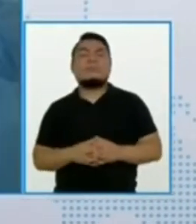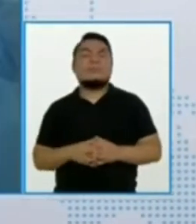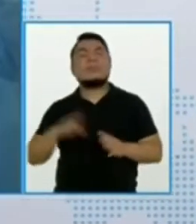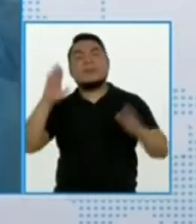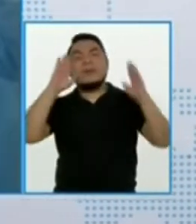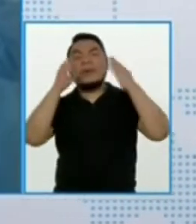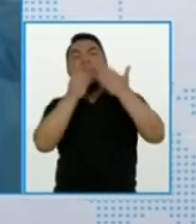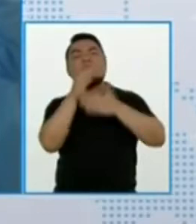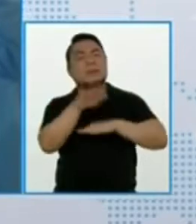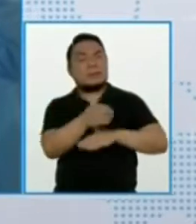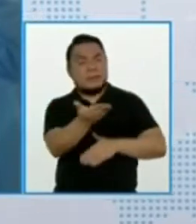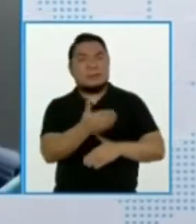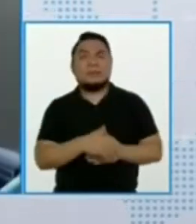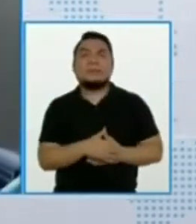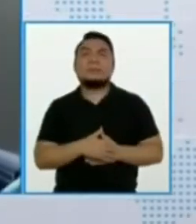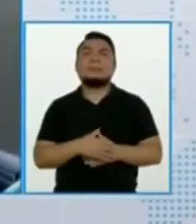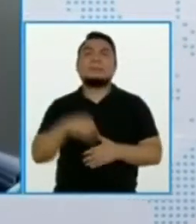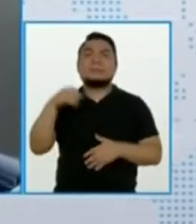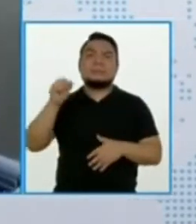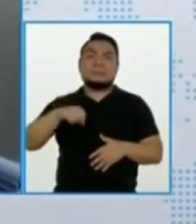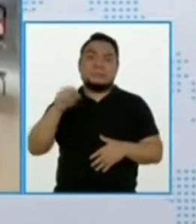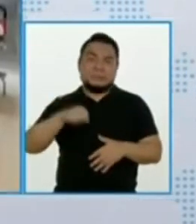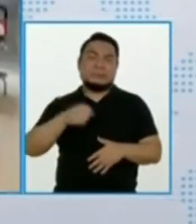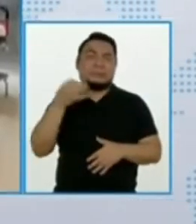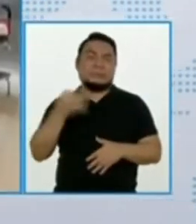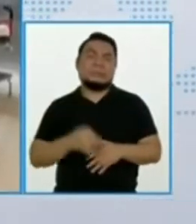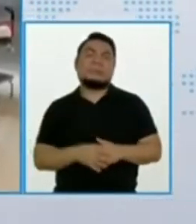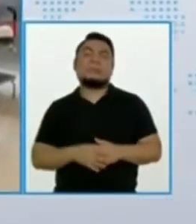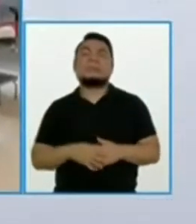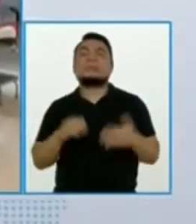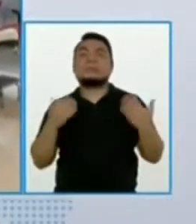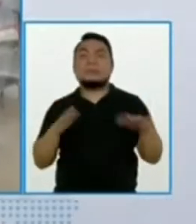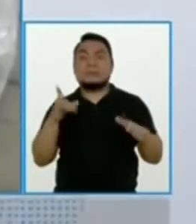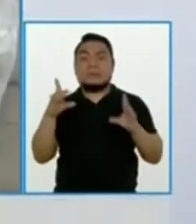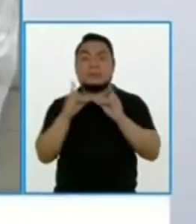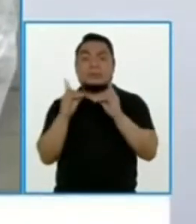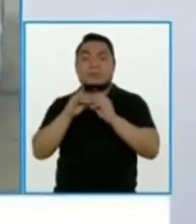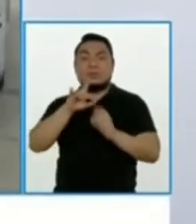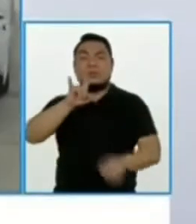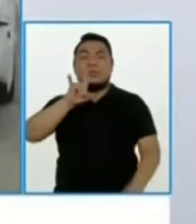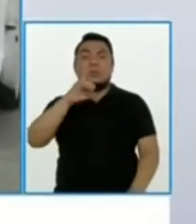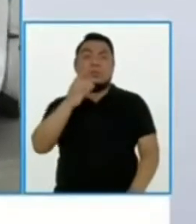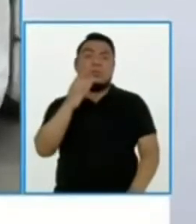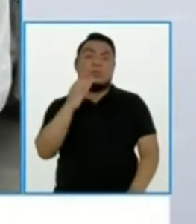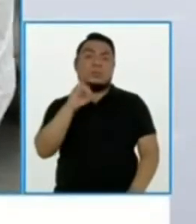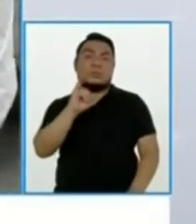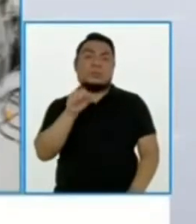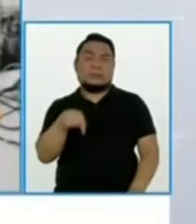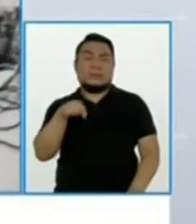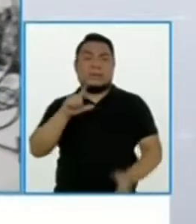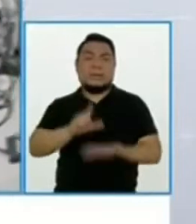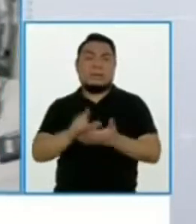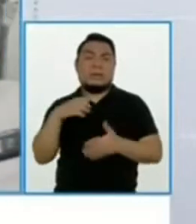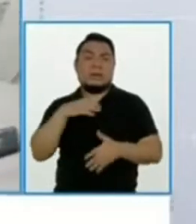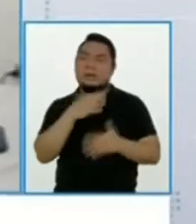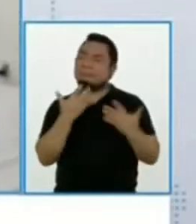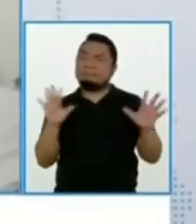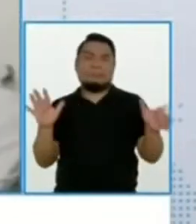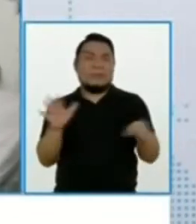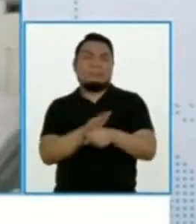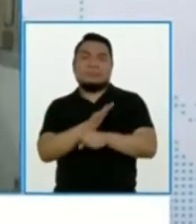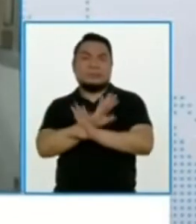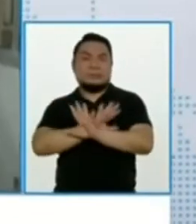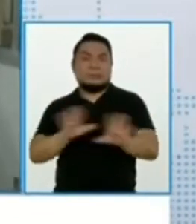Buenas tardes, María José. Sí, efectivamente, ya la ocupación de las camas UCI en Lima y Callao ya no hay camas. A